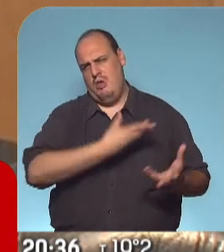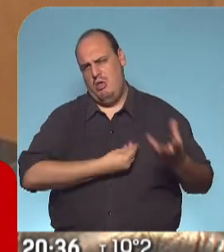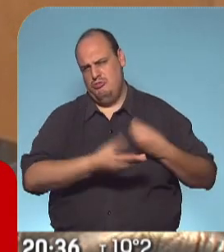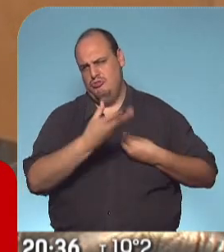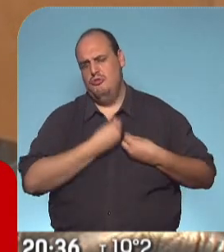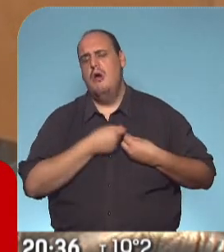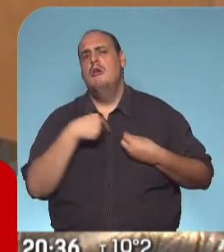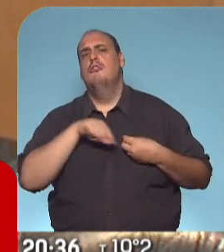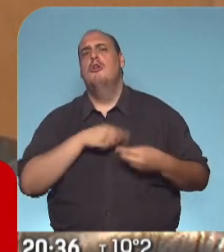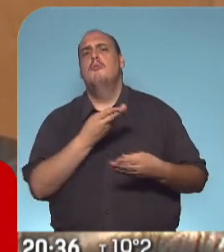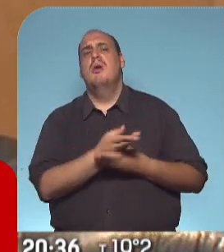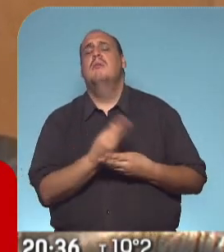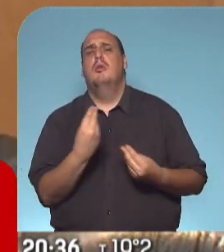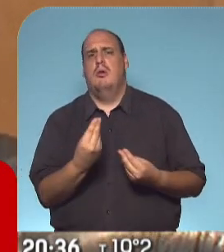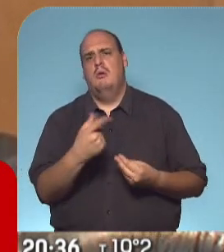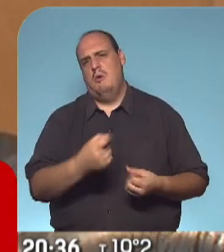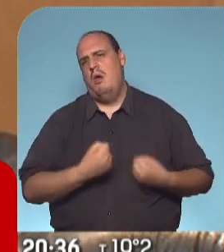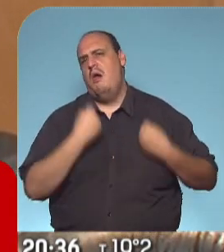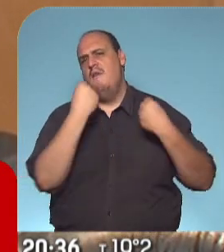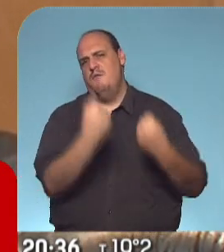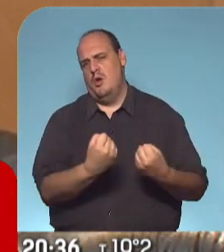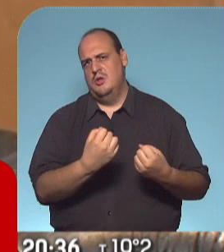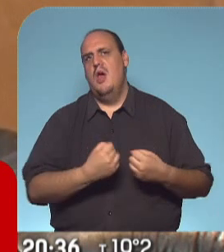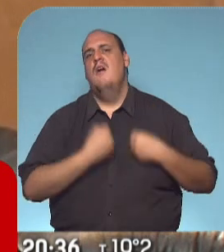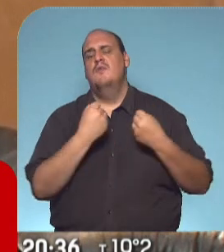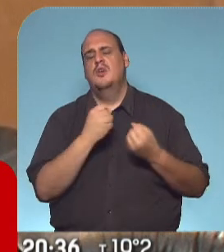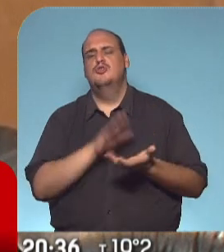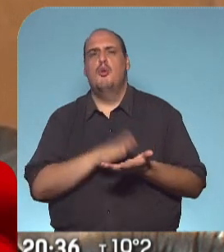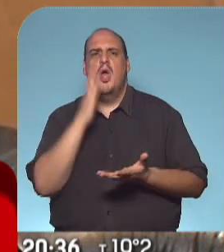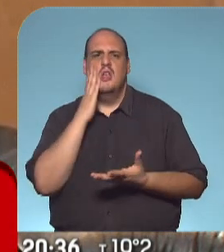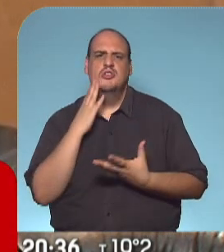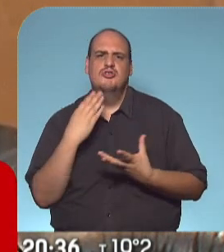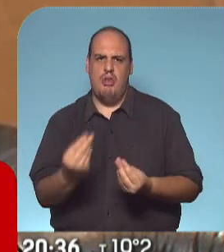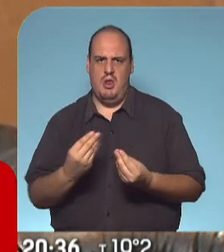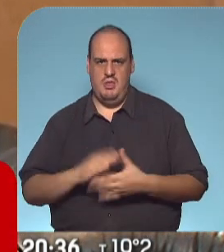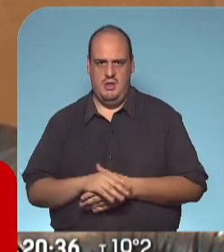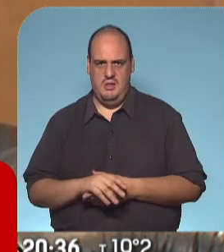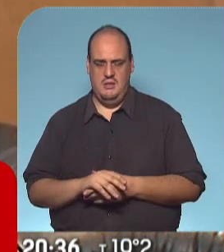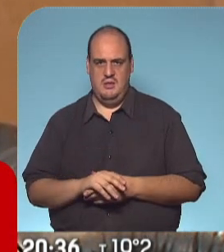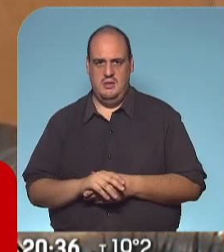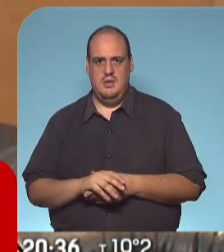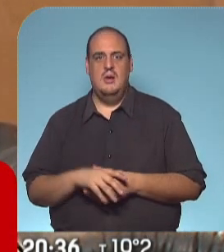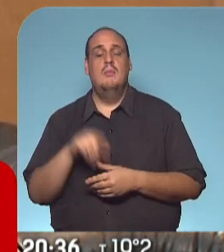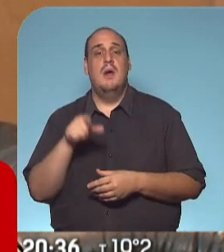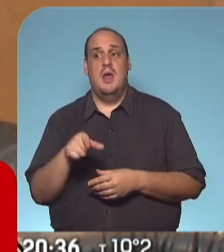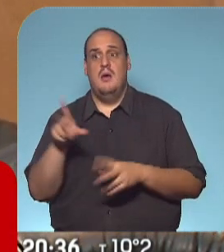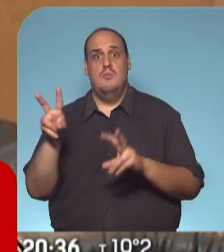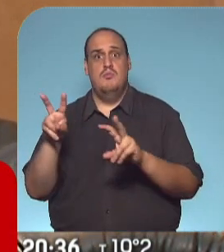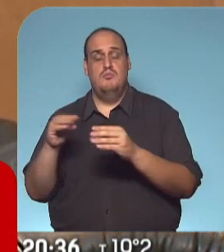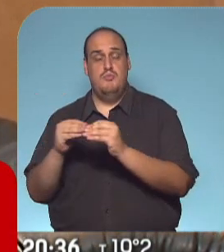está pidiendo es un esfuerzo sobre la base de la solidaridad para abordar un problema que